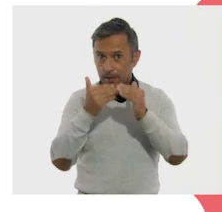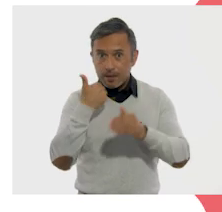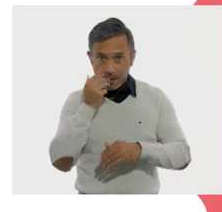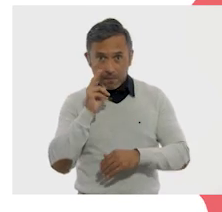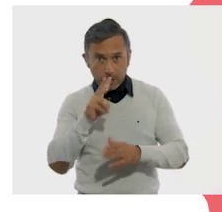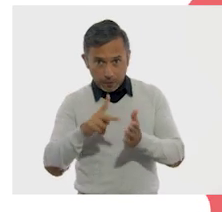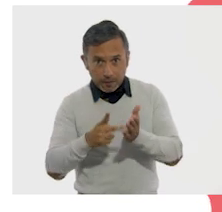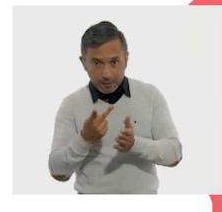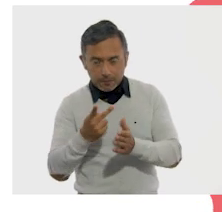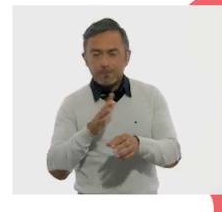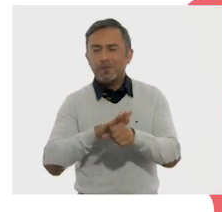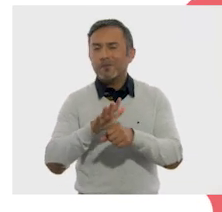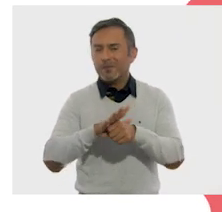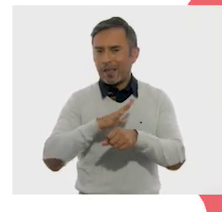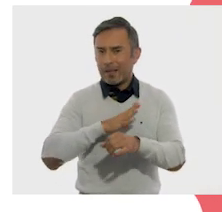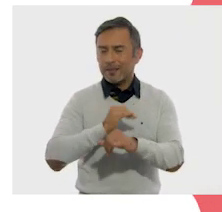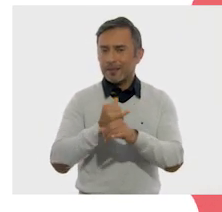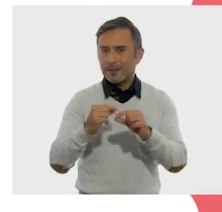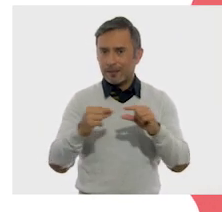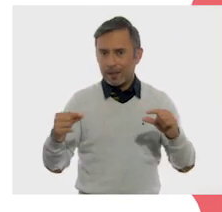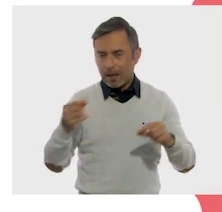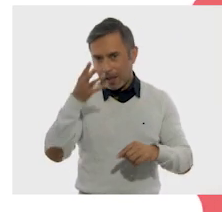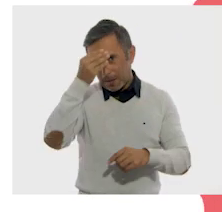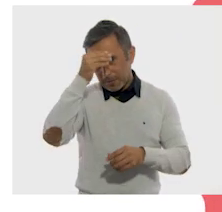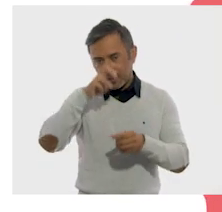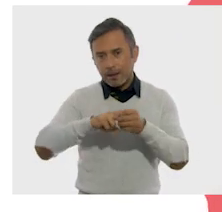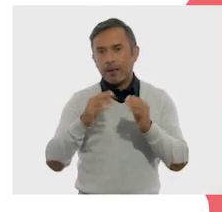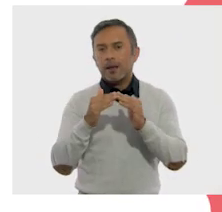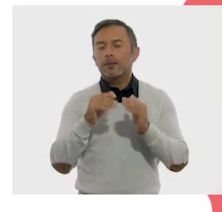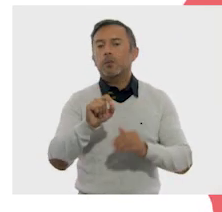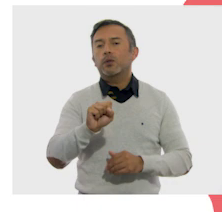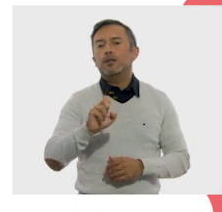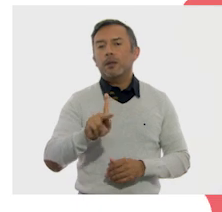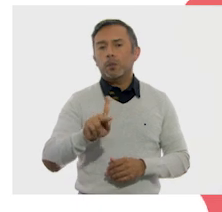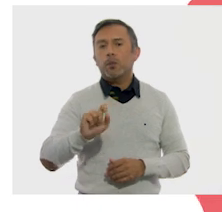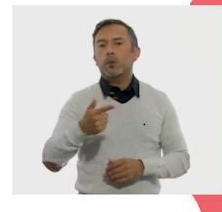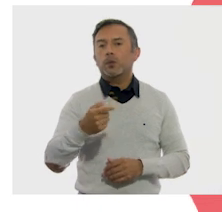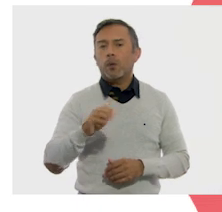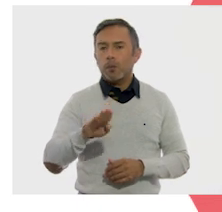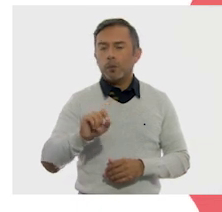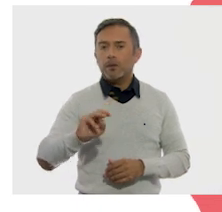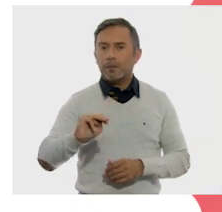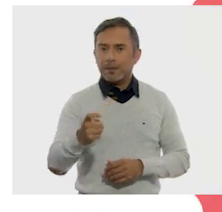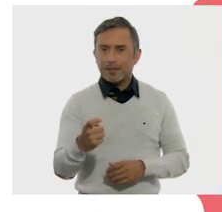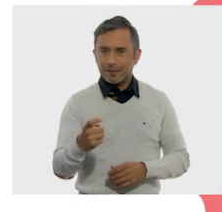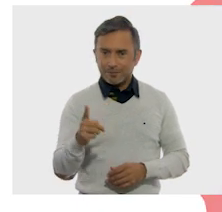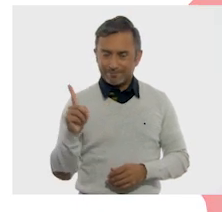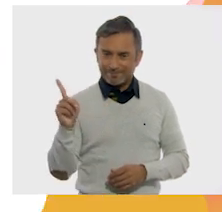encontrar en la siguiente liga: aprendeencasa.cep.gov.mx.